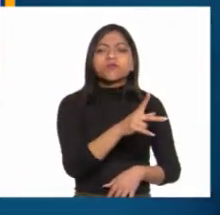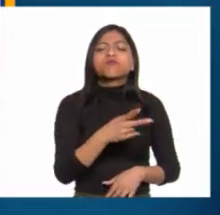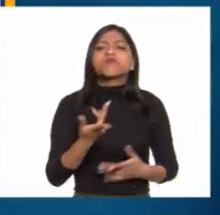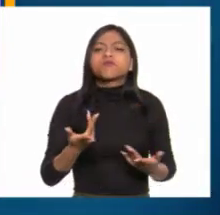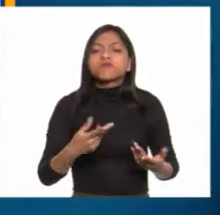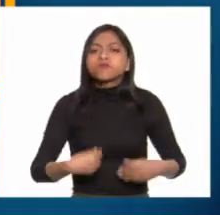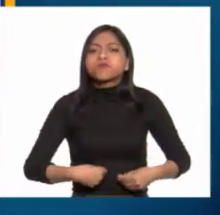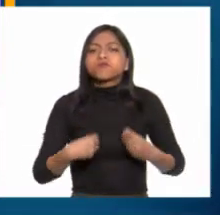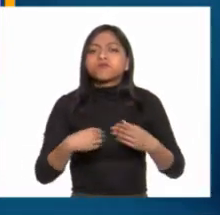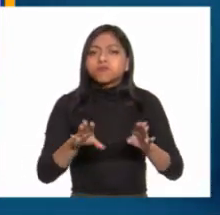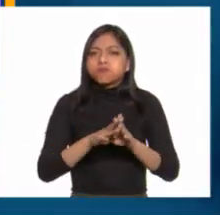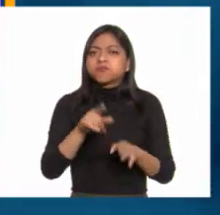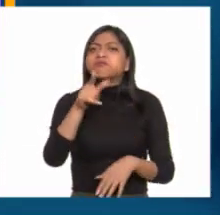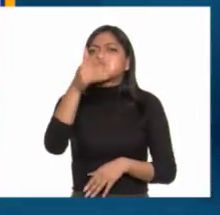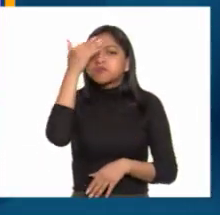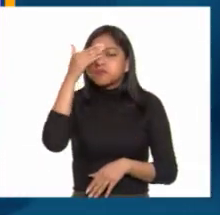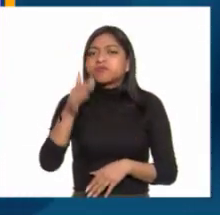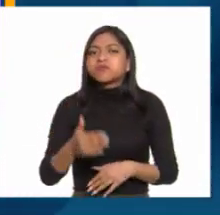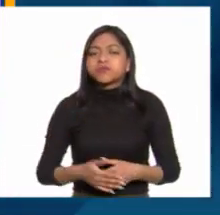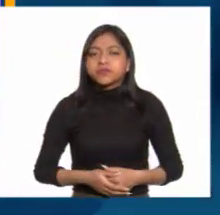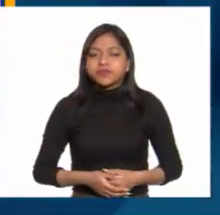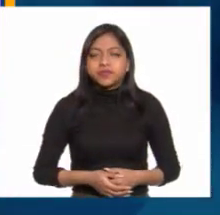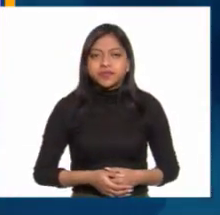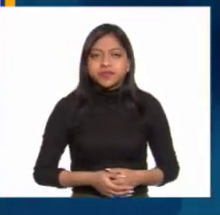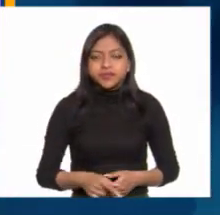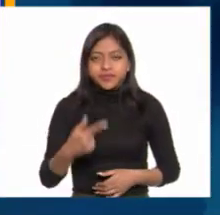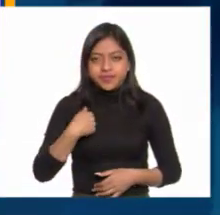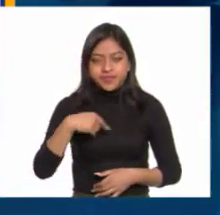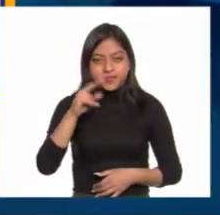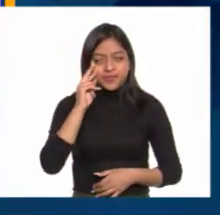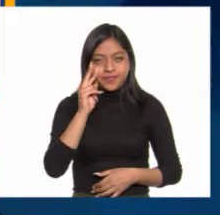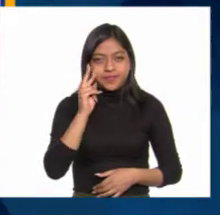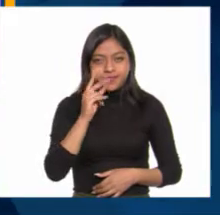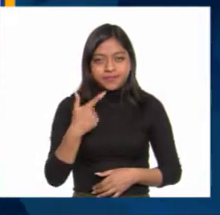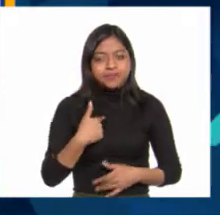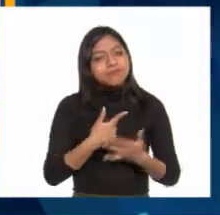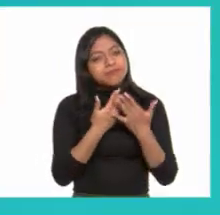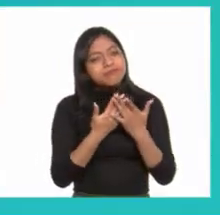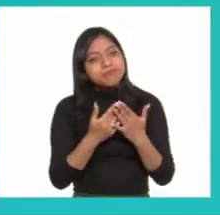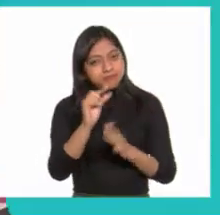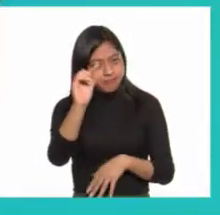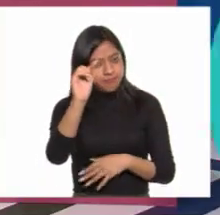A ver, voy a mirar un segundo, observo y ahorita le digo.